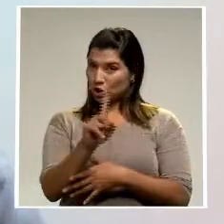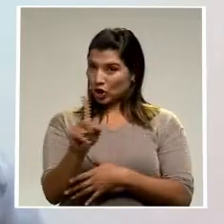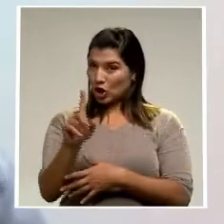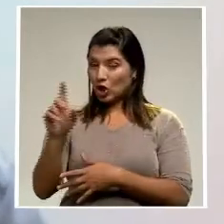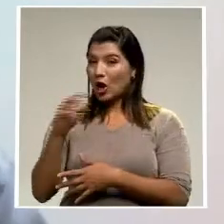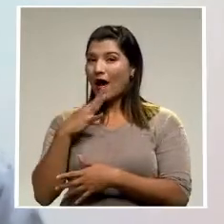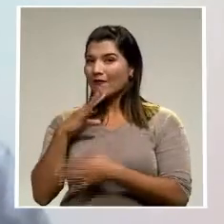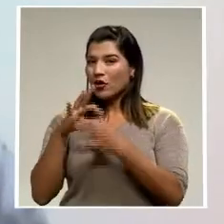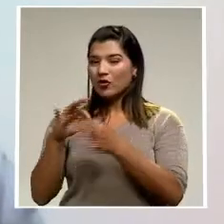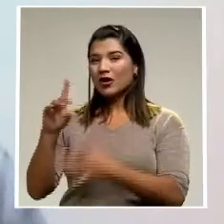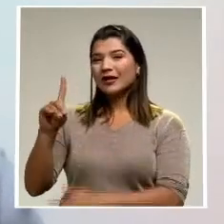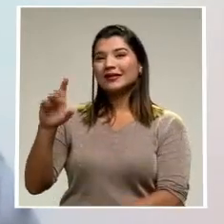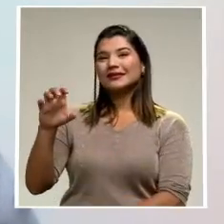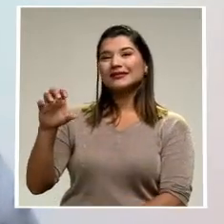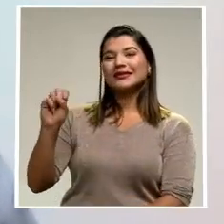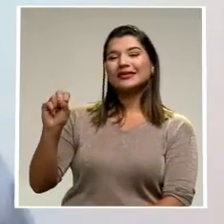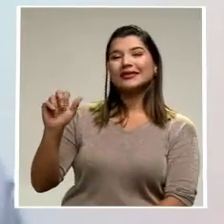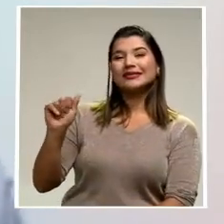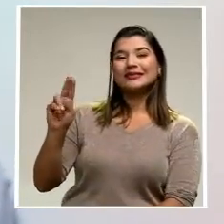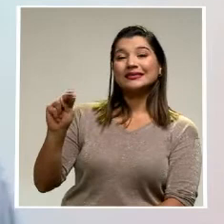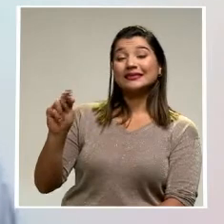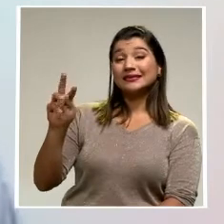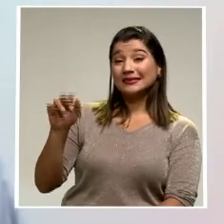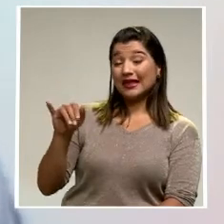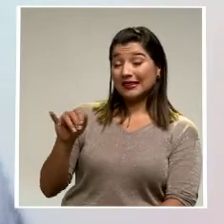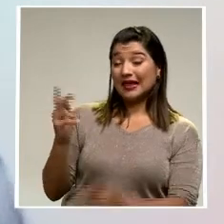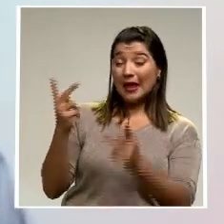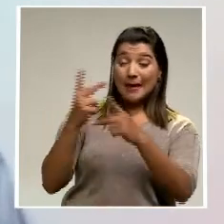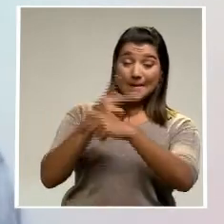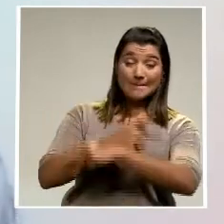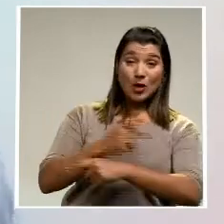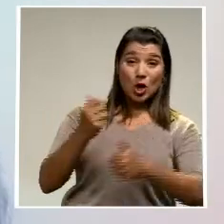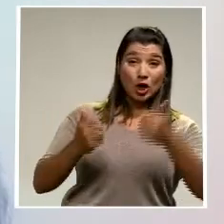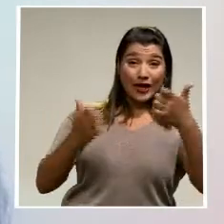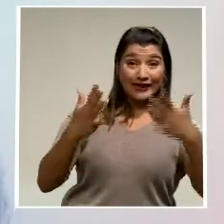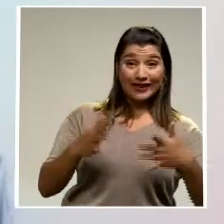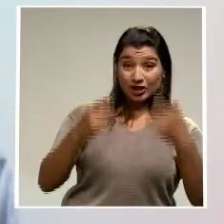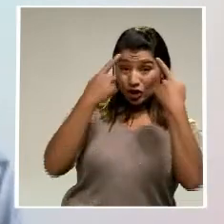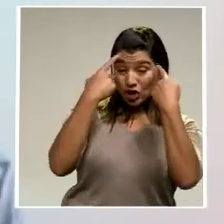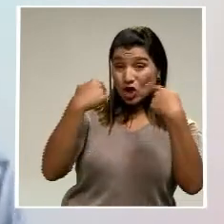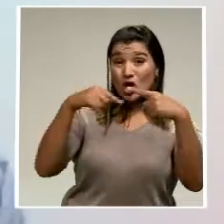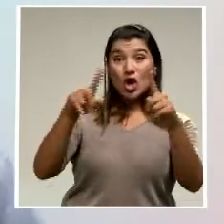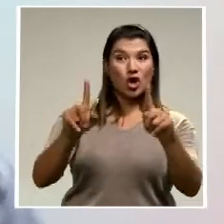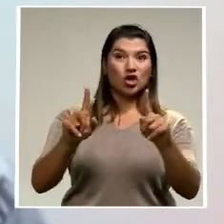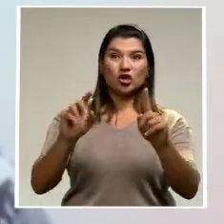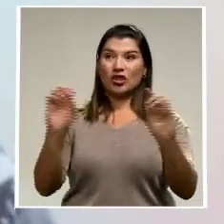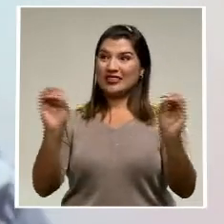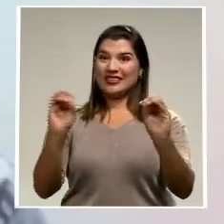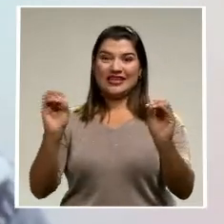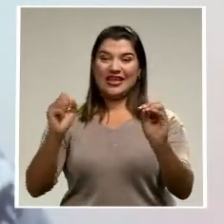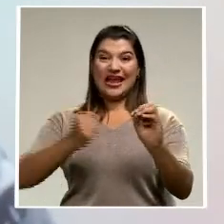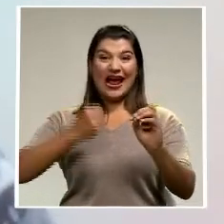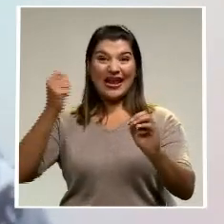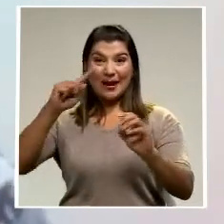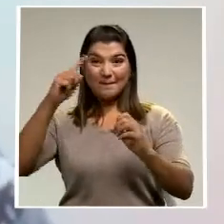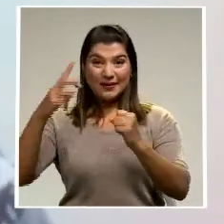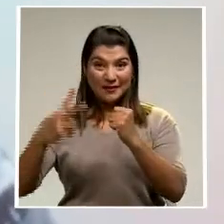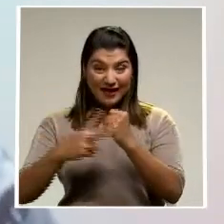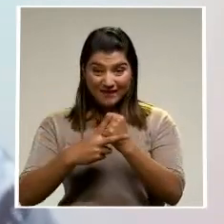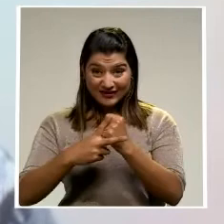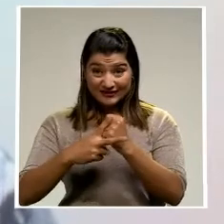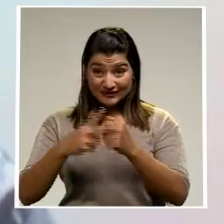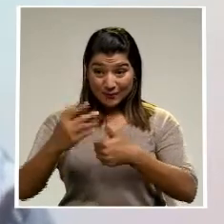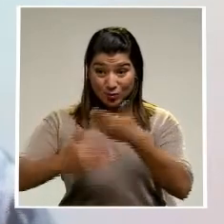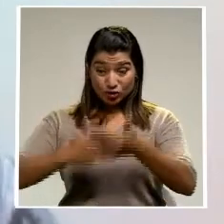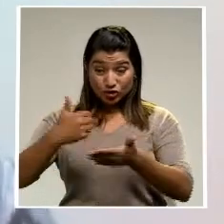la peor candidatura ofrecida a nivel histórico de Liberación, que no lograra ni siquiera llegar a una primera ronda, Liberación Nacional aún así amalgamó